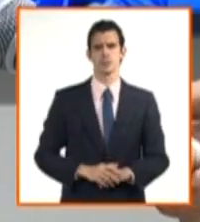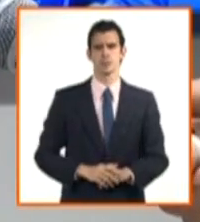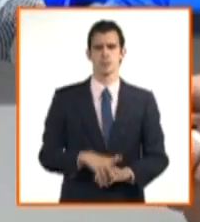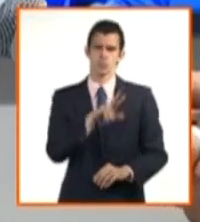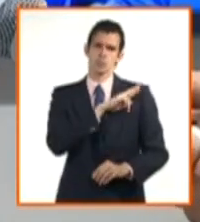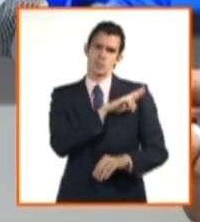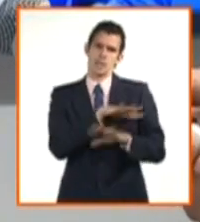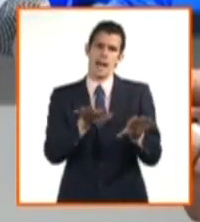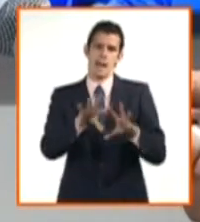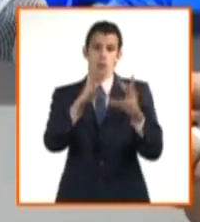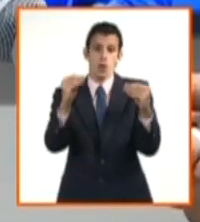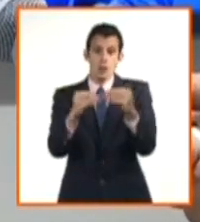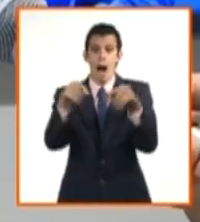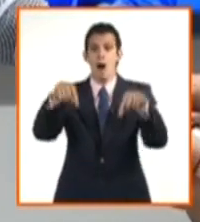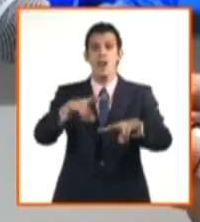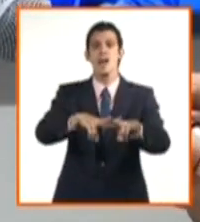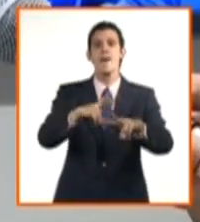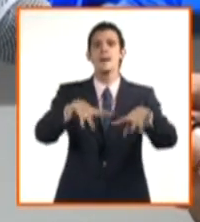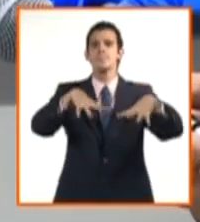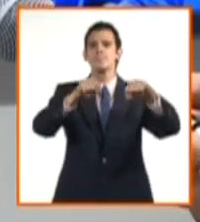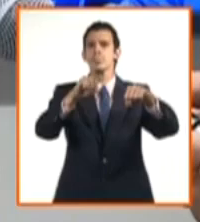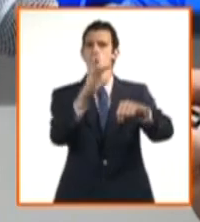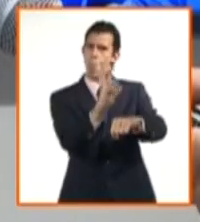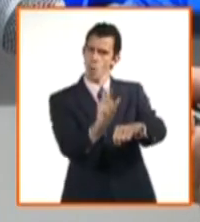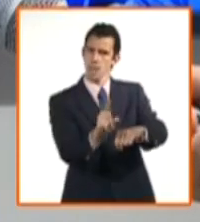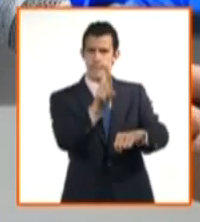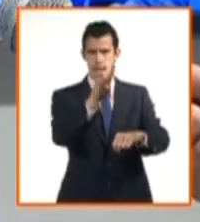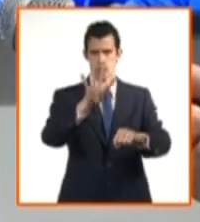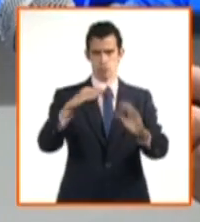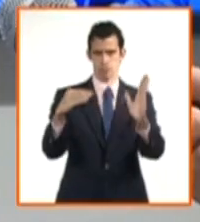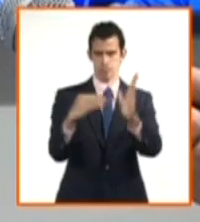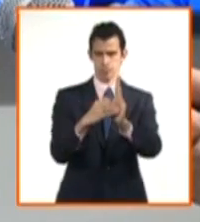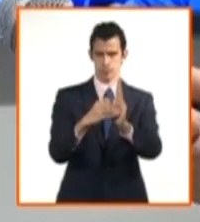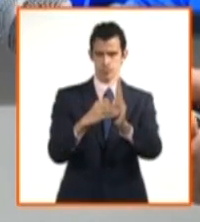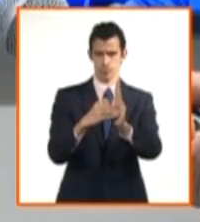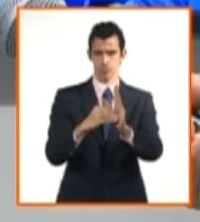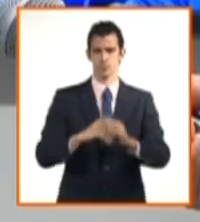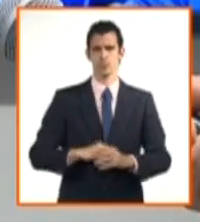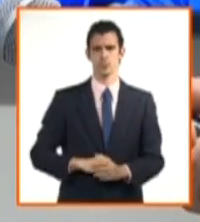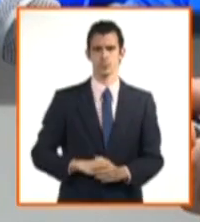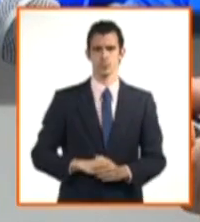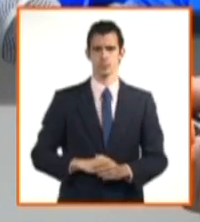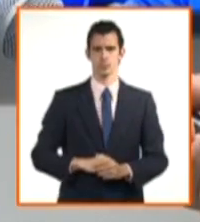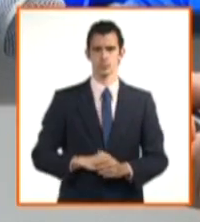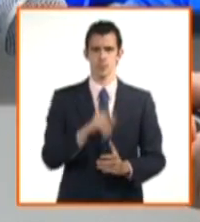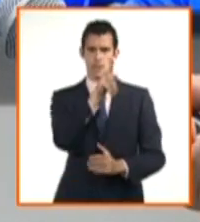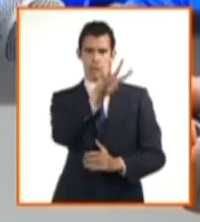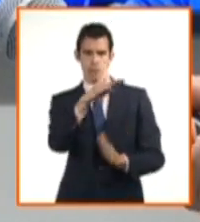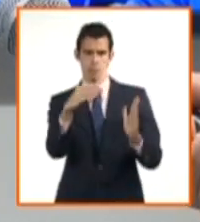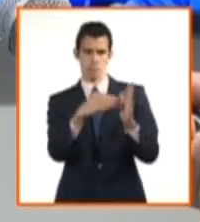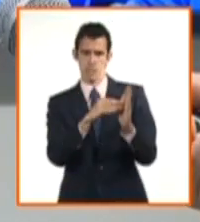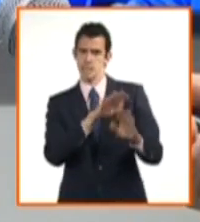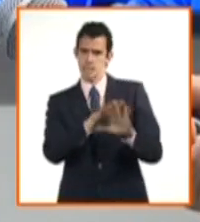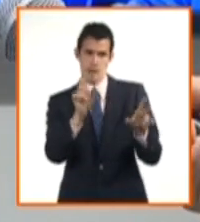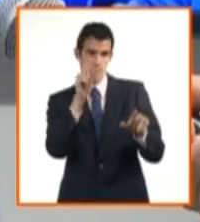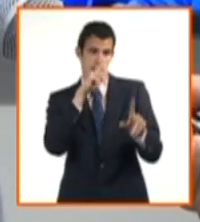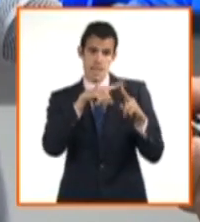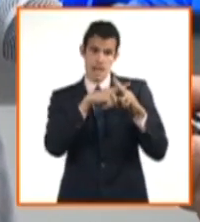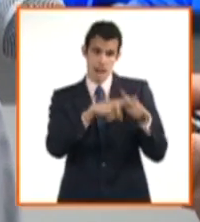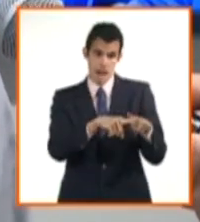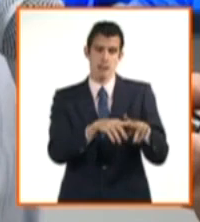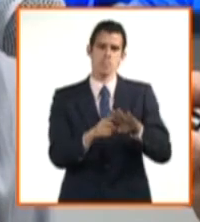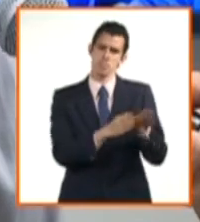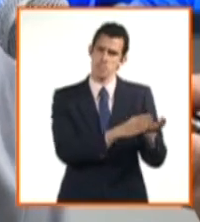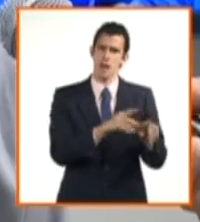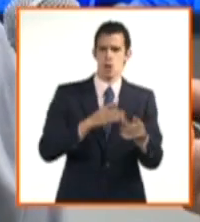14 mil consumidores afectados ya se trabaja de manera interrumpida fundamentalmente los municipios plaza cerro